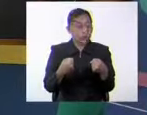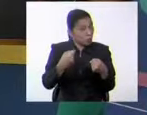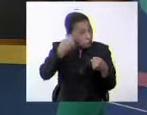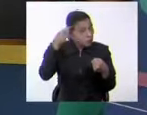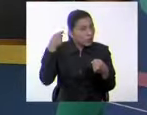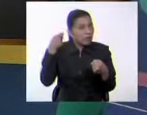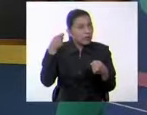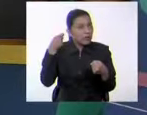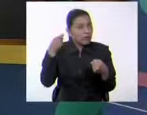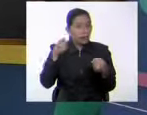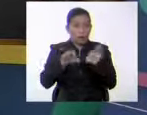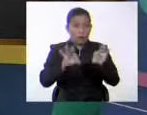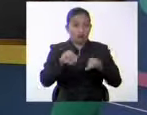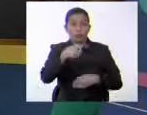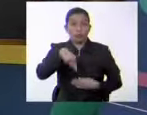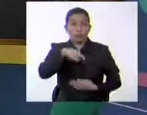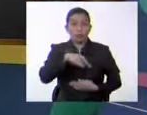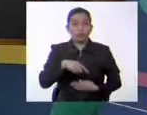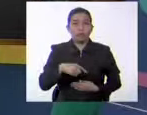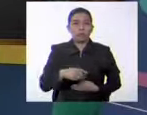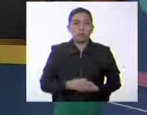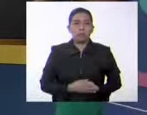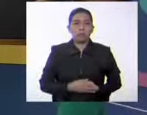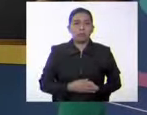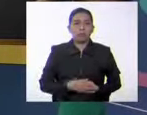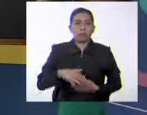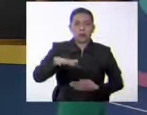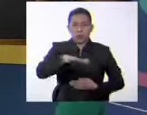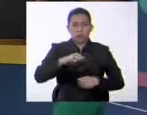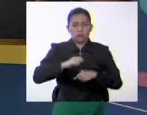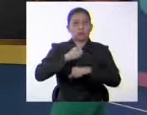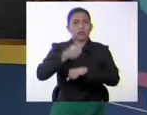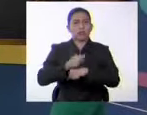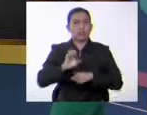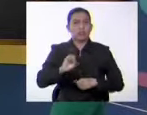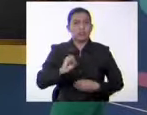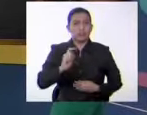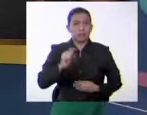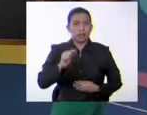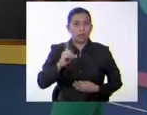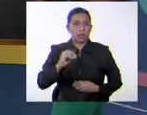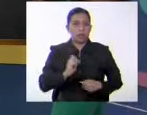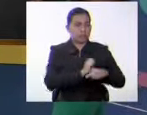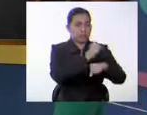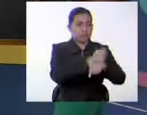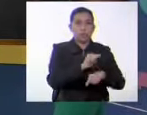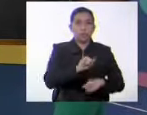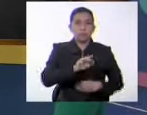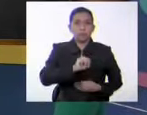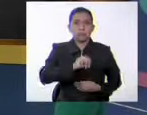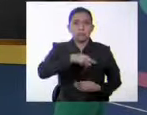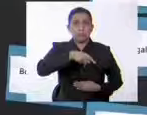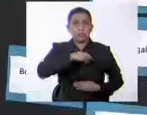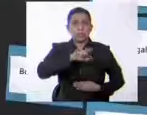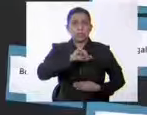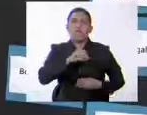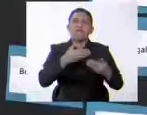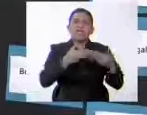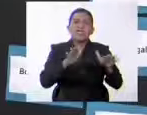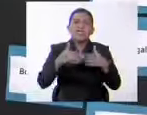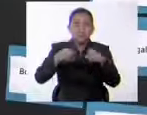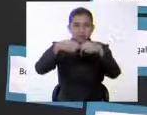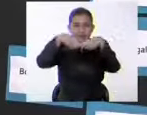que algunos de ellos estaban en ciudades-estados, otros en imperios, y entonces en ese momento esa organización social